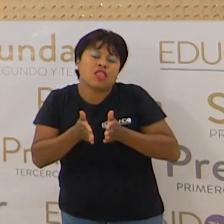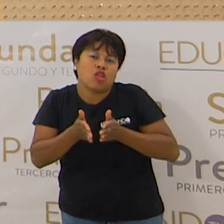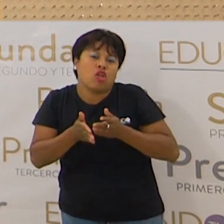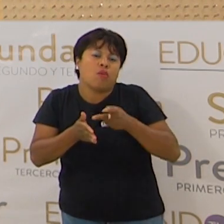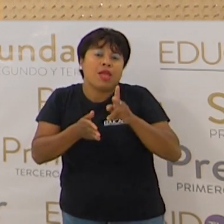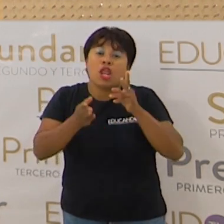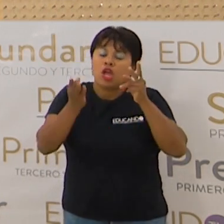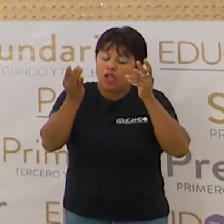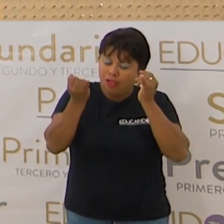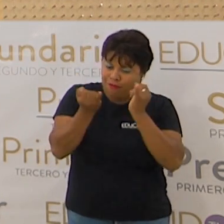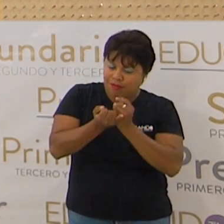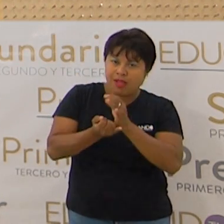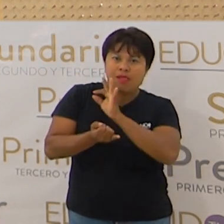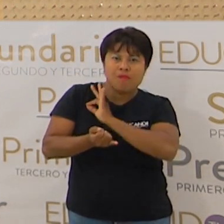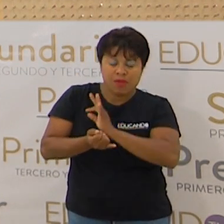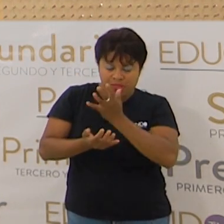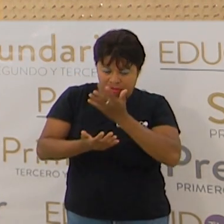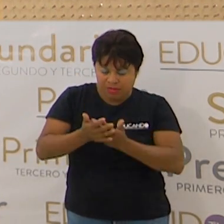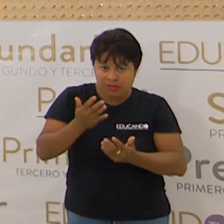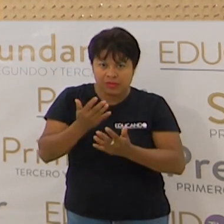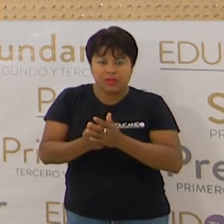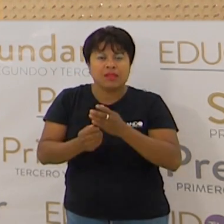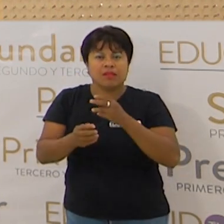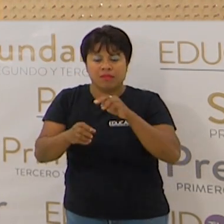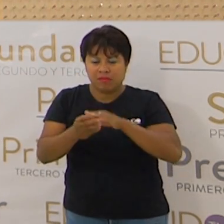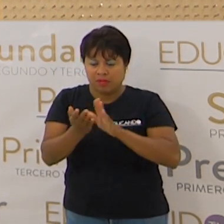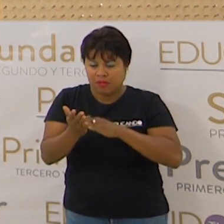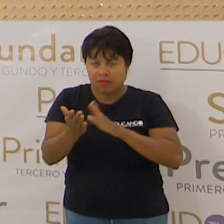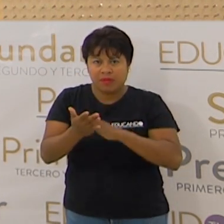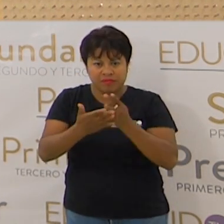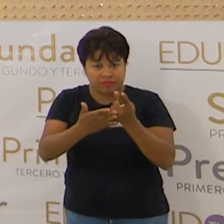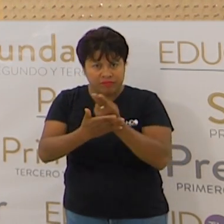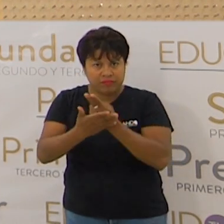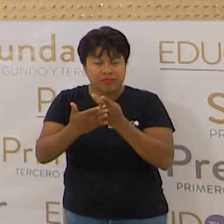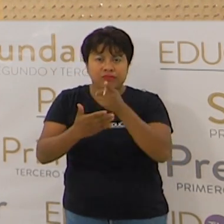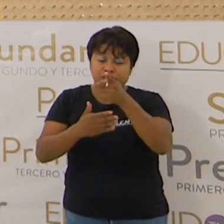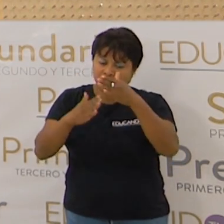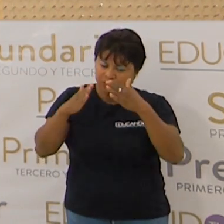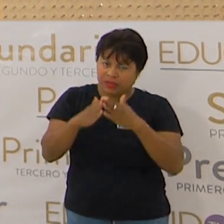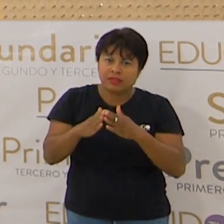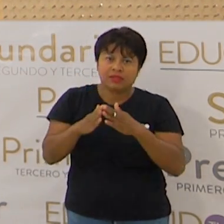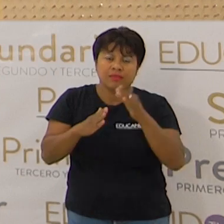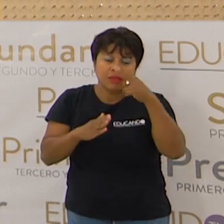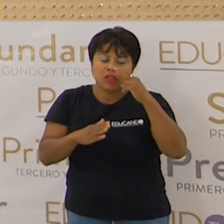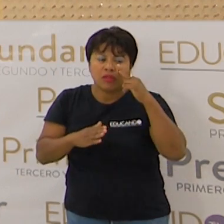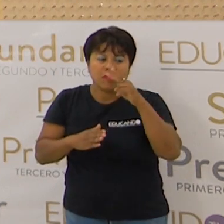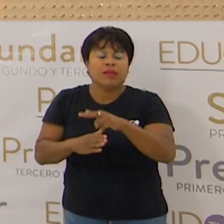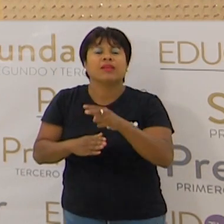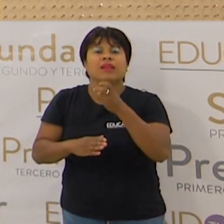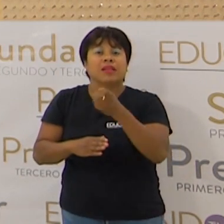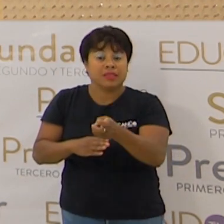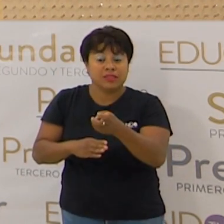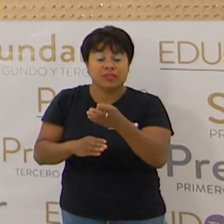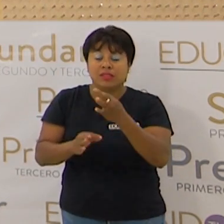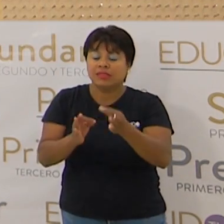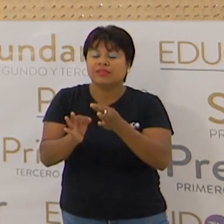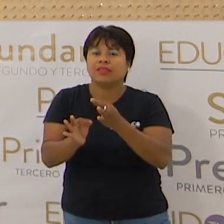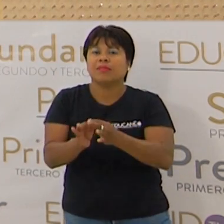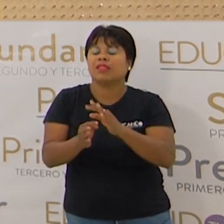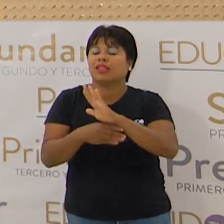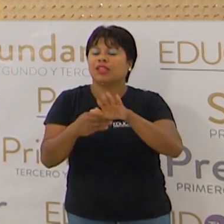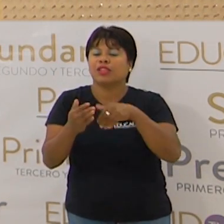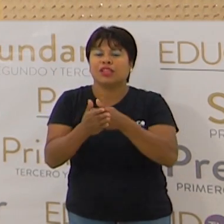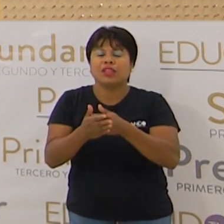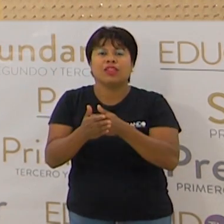pero igual lo puedes trazar en una hoja ahí en tu casita para que te des cuenta que exactamente